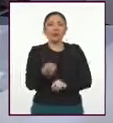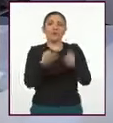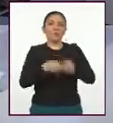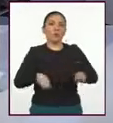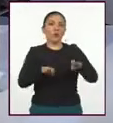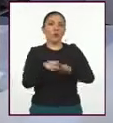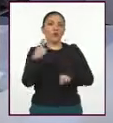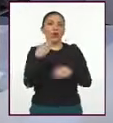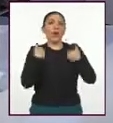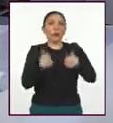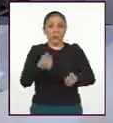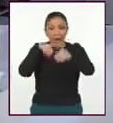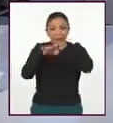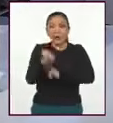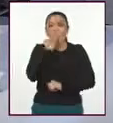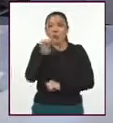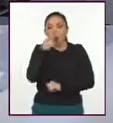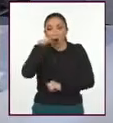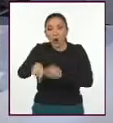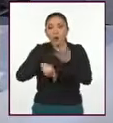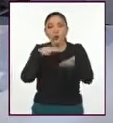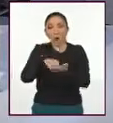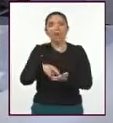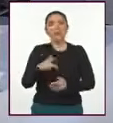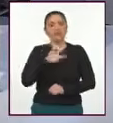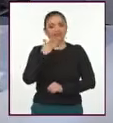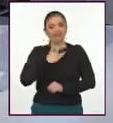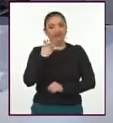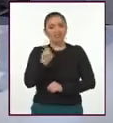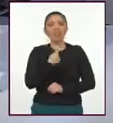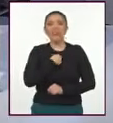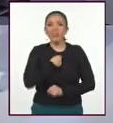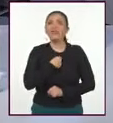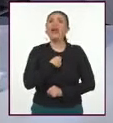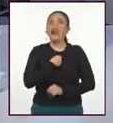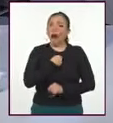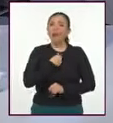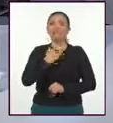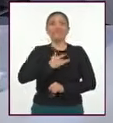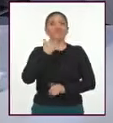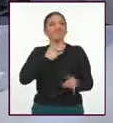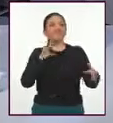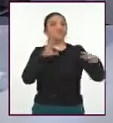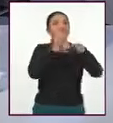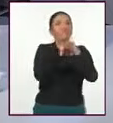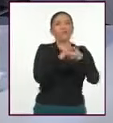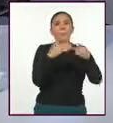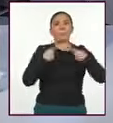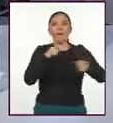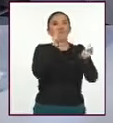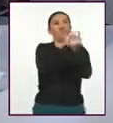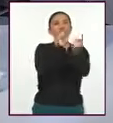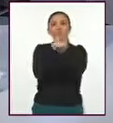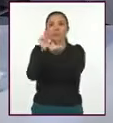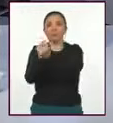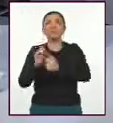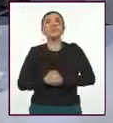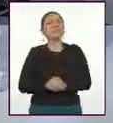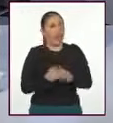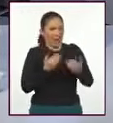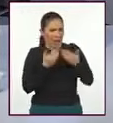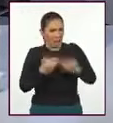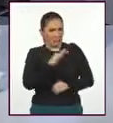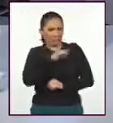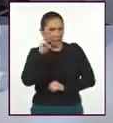que la escuela sí es un lugar donde se genera identidad, donde se generan relaciones, como usted bien mencionaba, y ahora quisiera que veamos